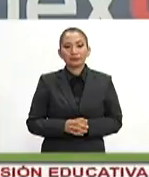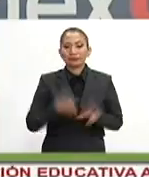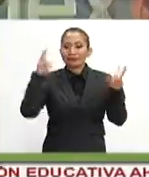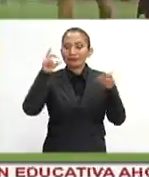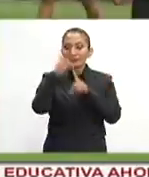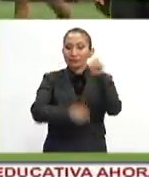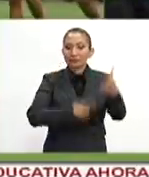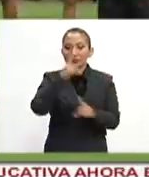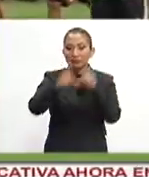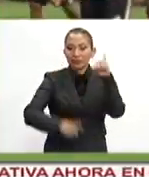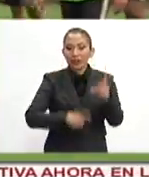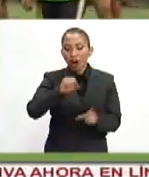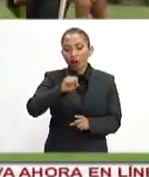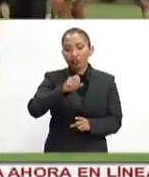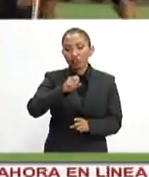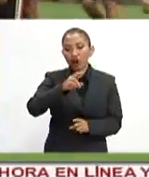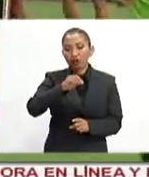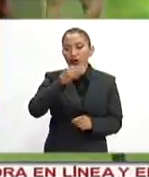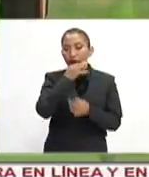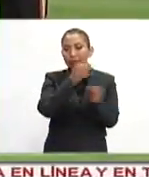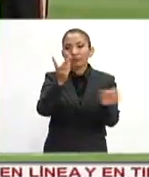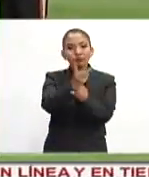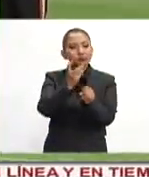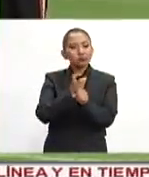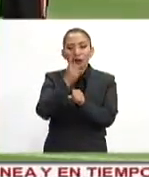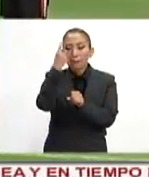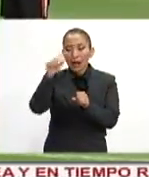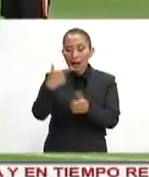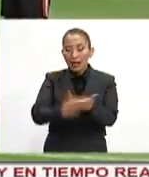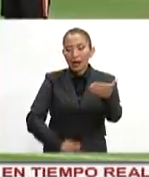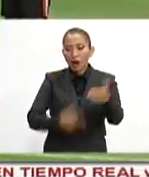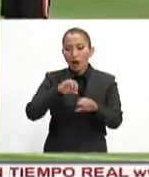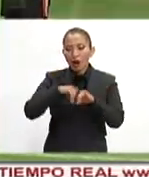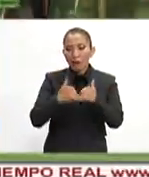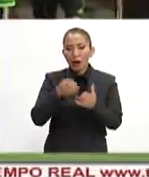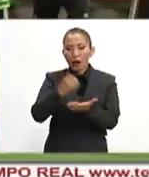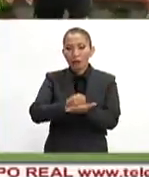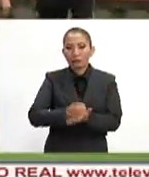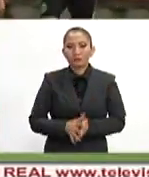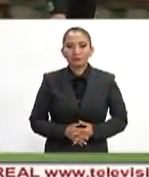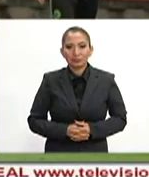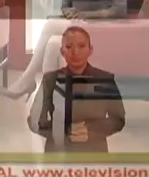en los deportes, Juan Carlos Osorio anuncia la convocatoria para la Copa Oro.